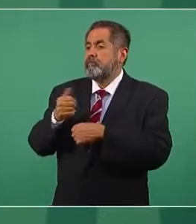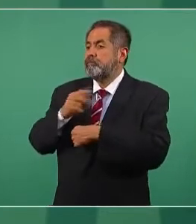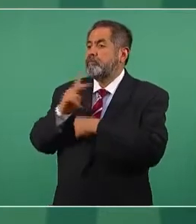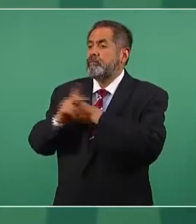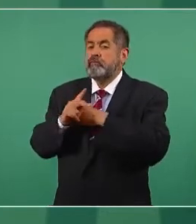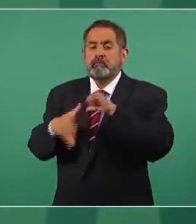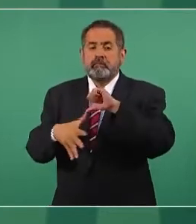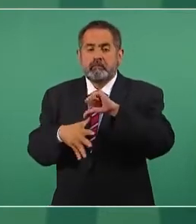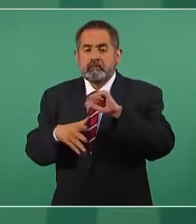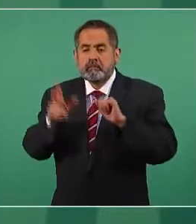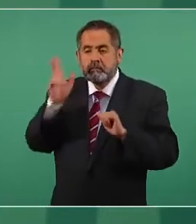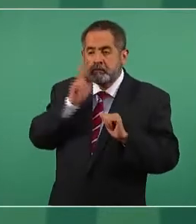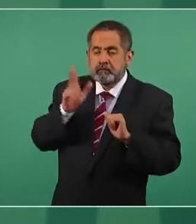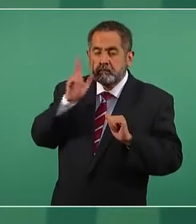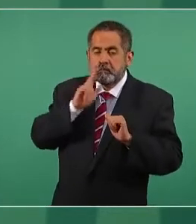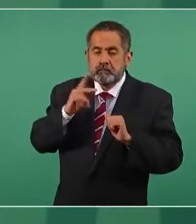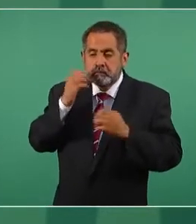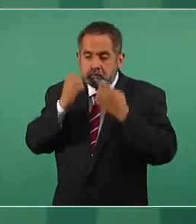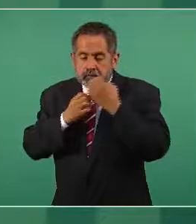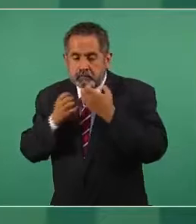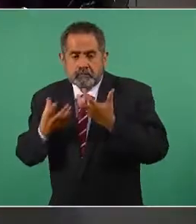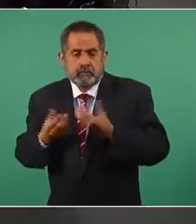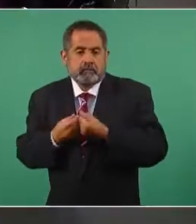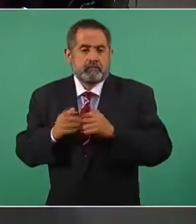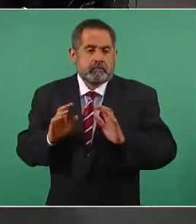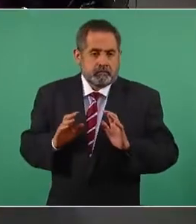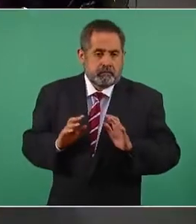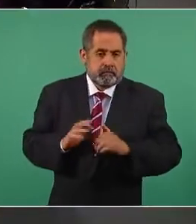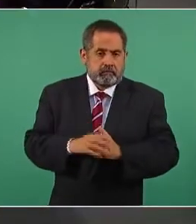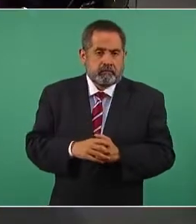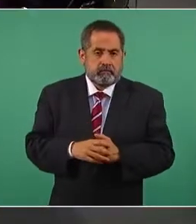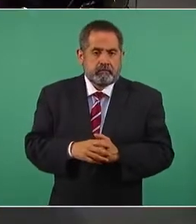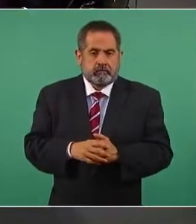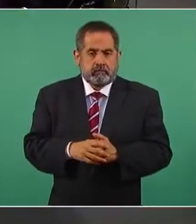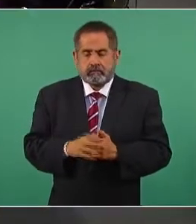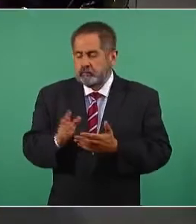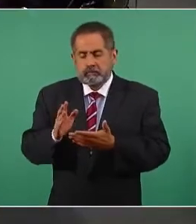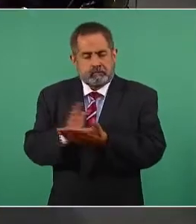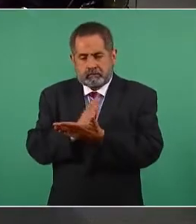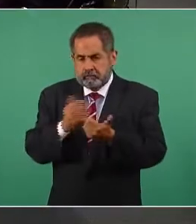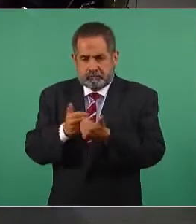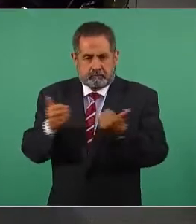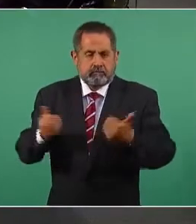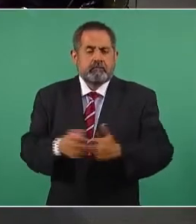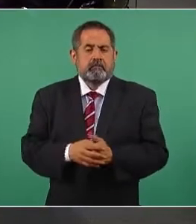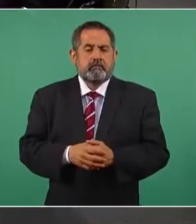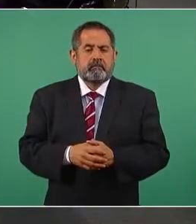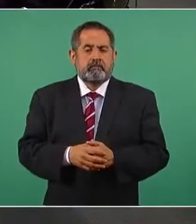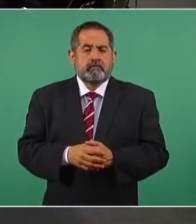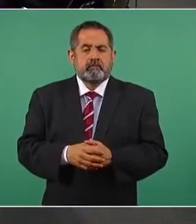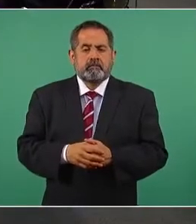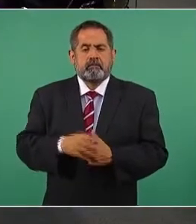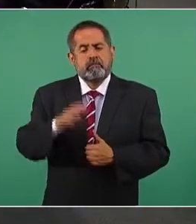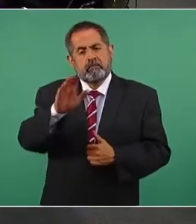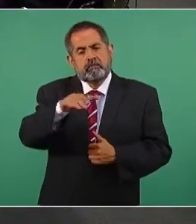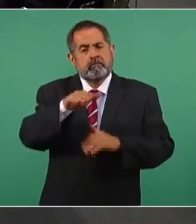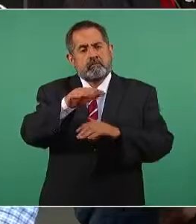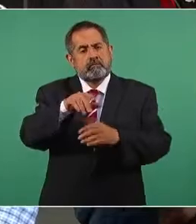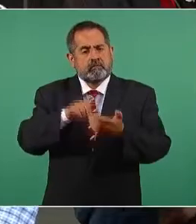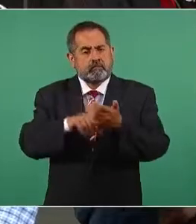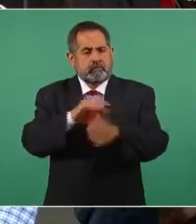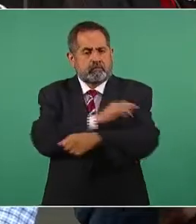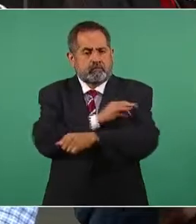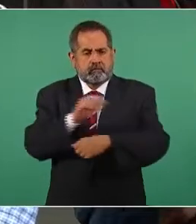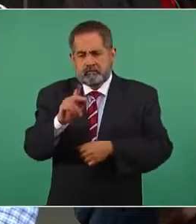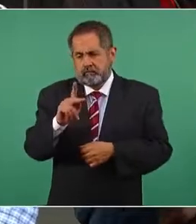Latina para que participemos juntos. Además de este acuerdo. De forma adicional. Ok, y sobre la vacuna patria,